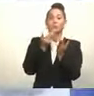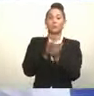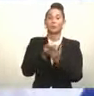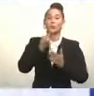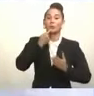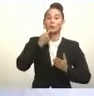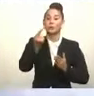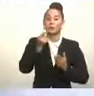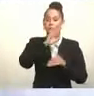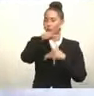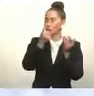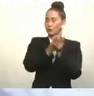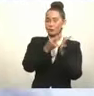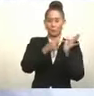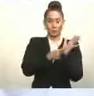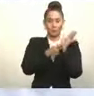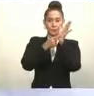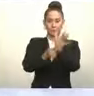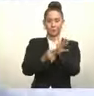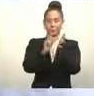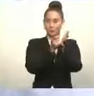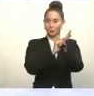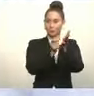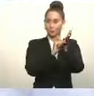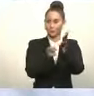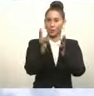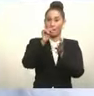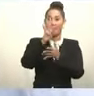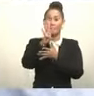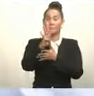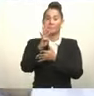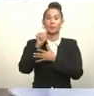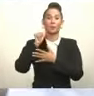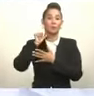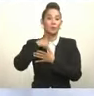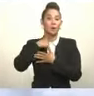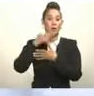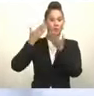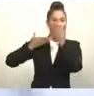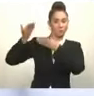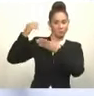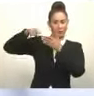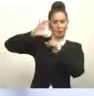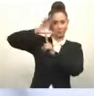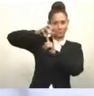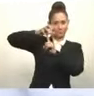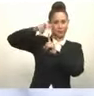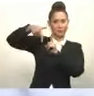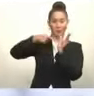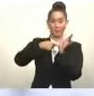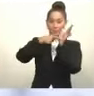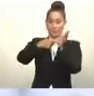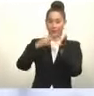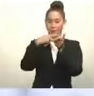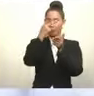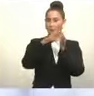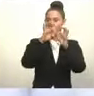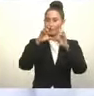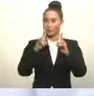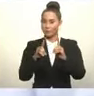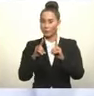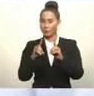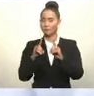lo que presentamos que está escrito el 24 de agosto en el Palacio Nacional al presentar el plan